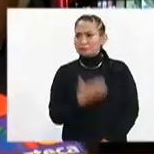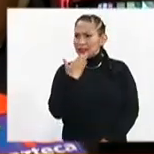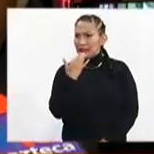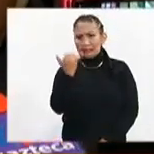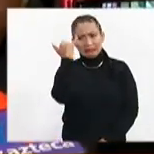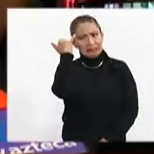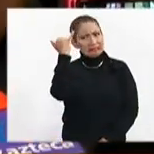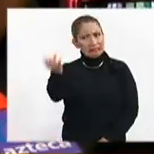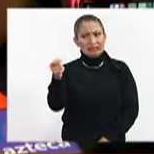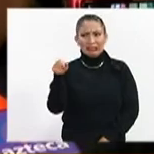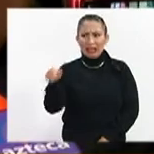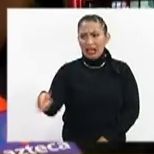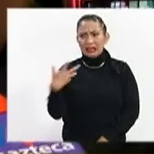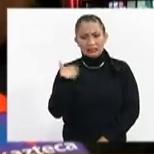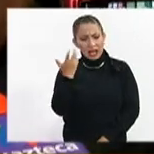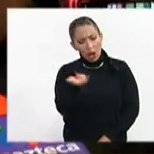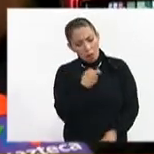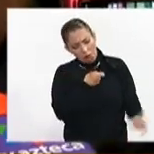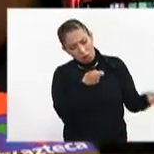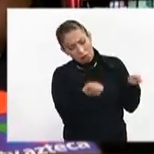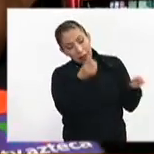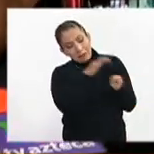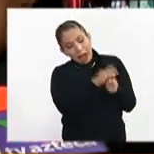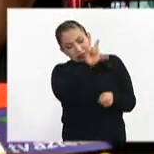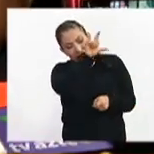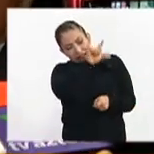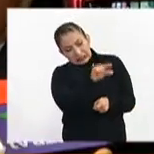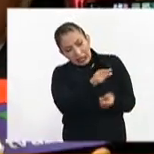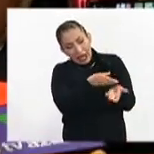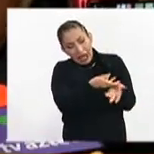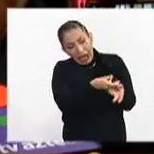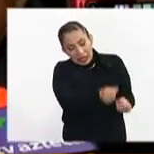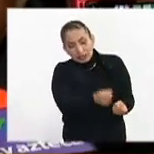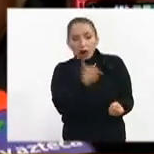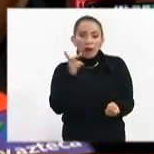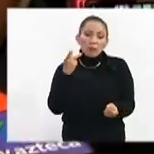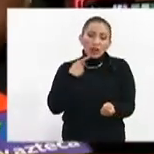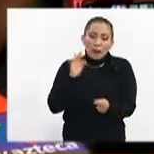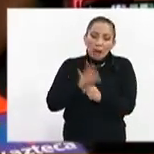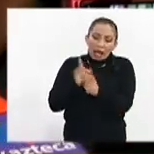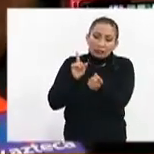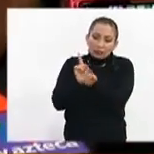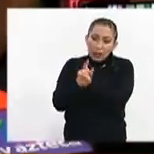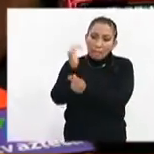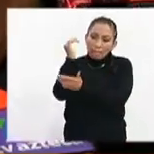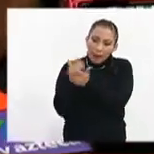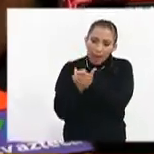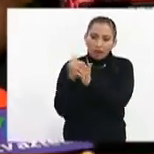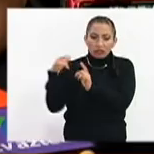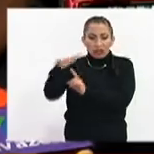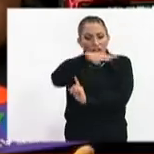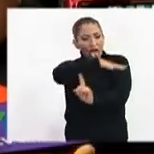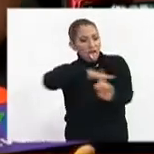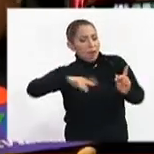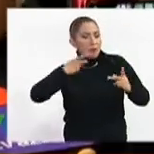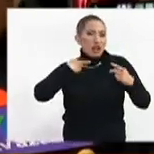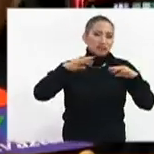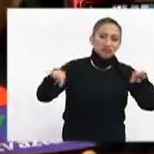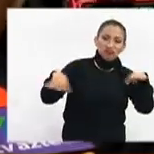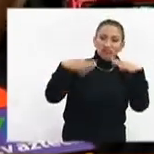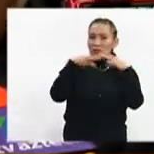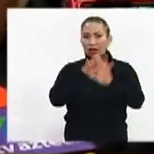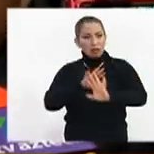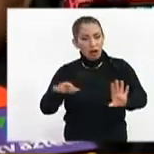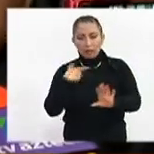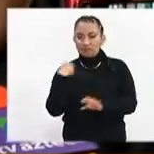Bienvenida la idea de hacer administraciones más delgadas, políticos más cercanos, menos aparato alrededor de la política. Creo